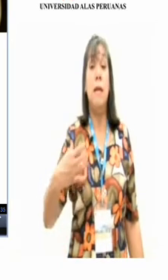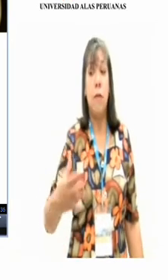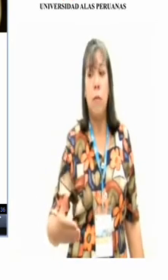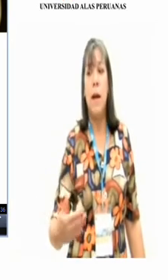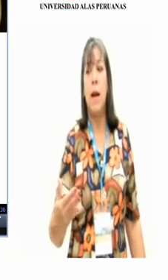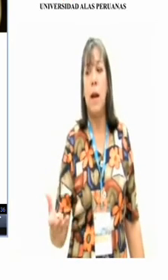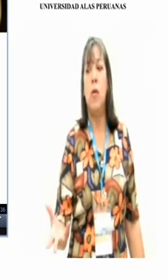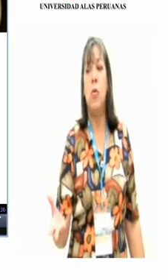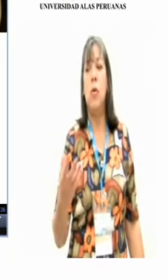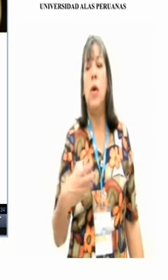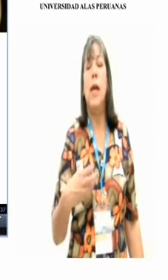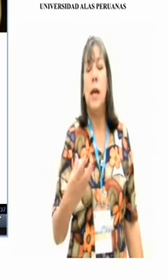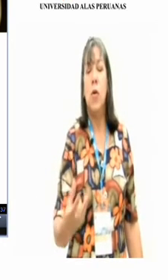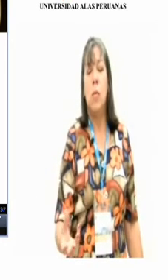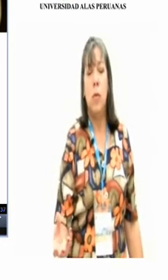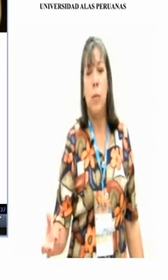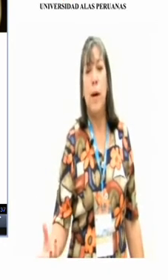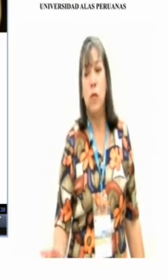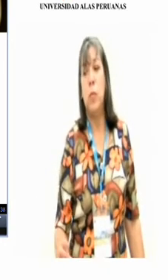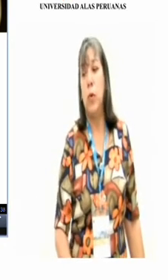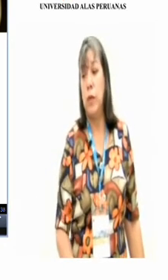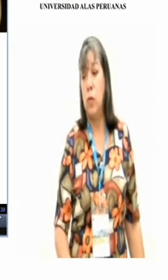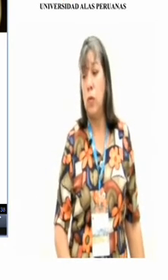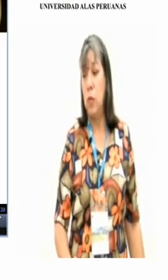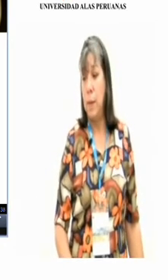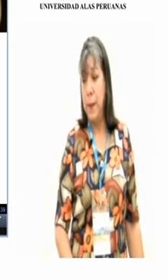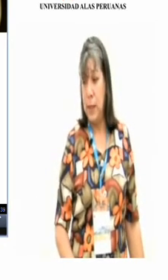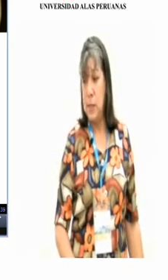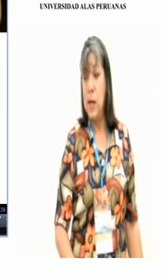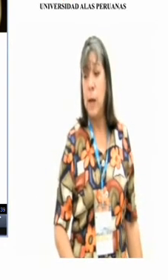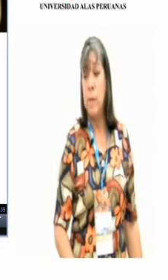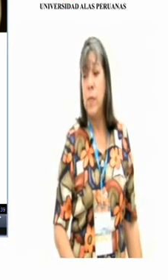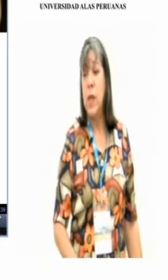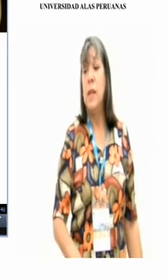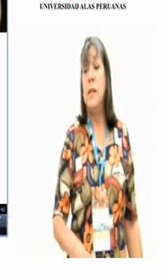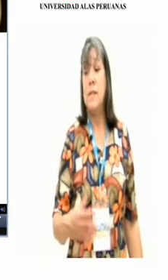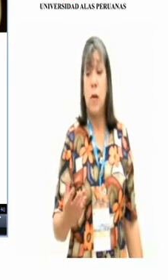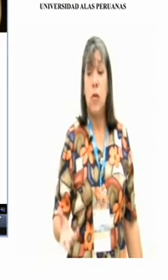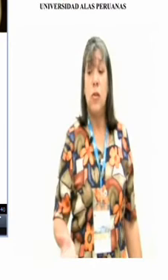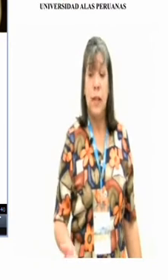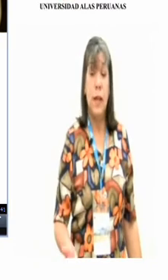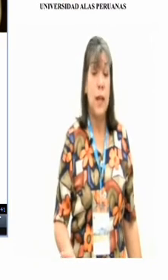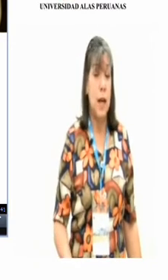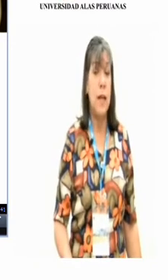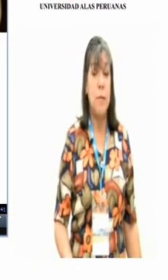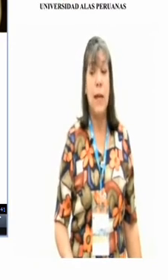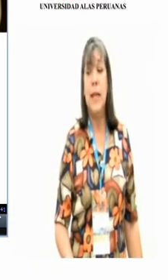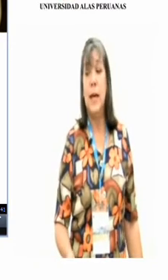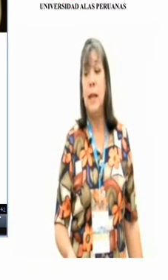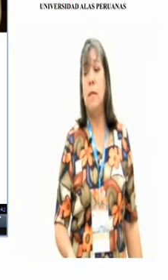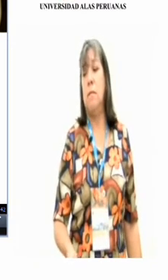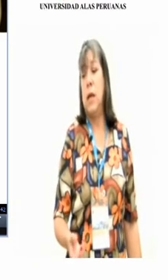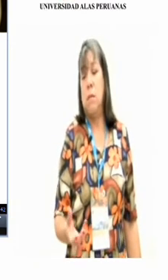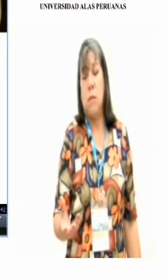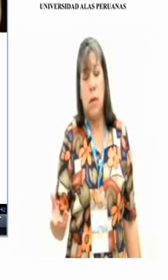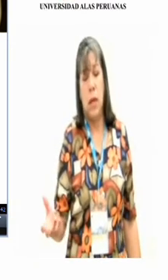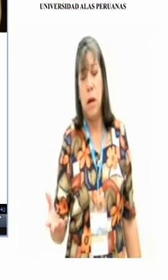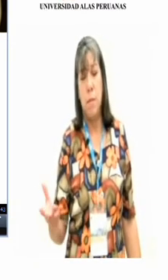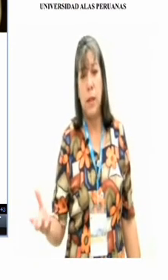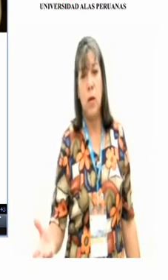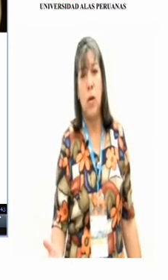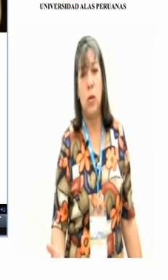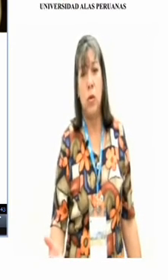actividades, informarle al alumno cómo va su progreso en su aprendizaje. Desarrollo de técnicas y habilidades,